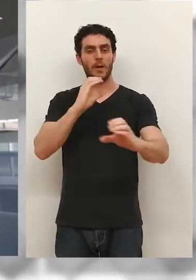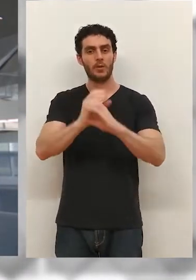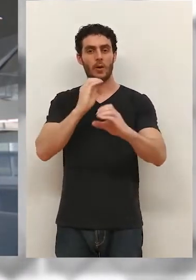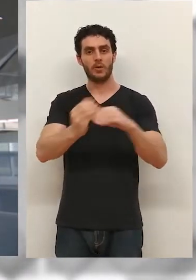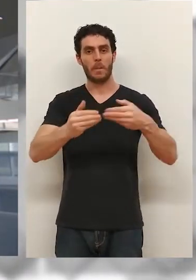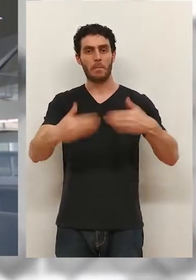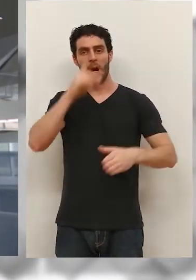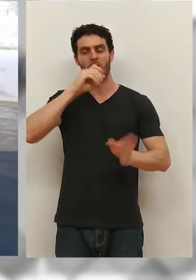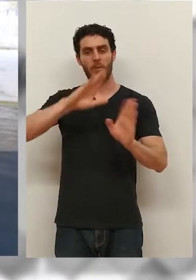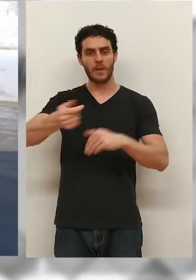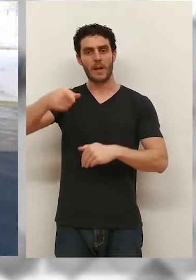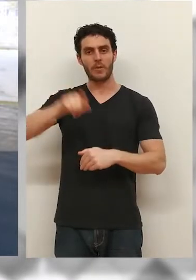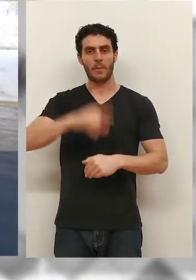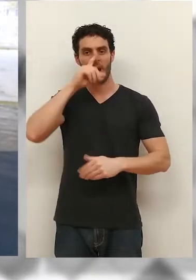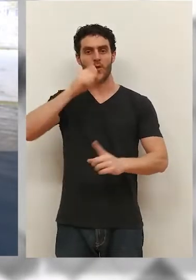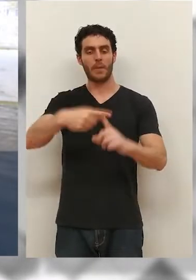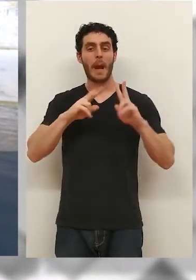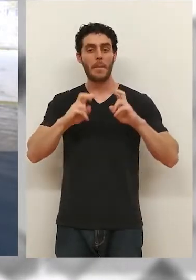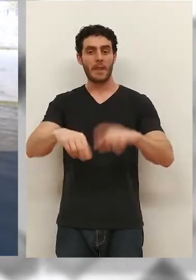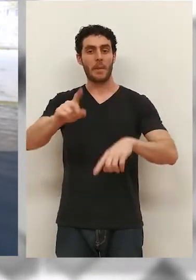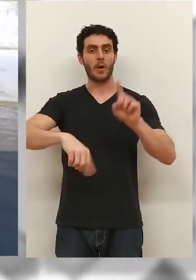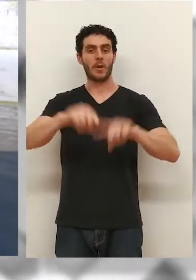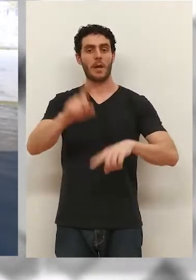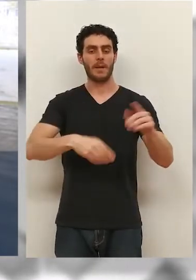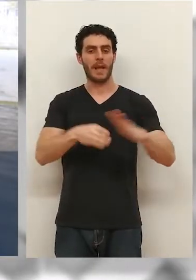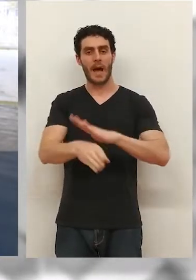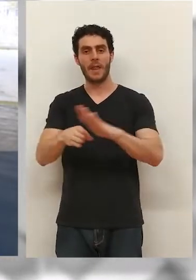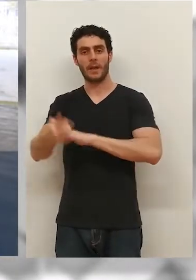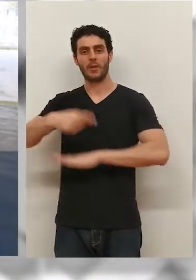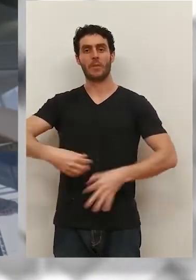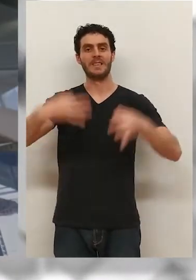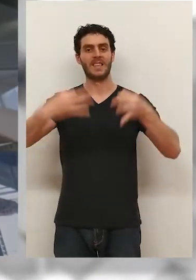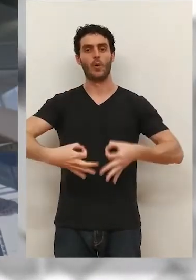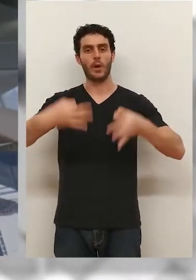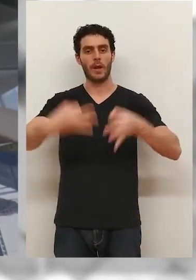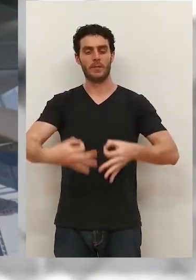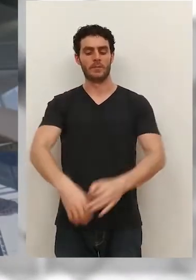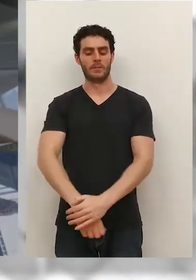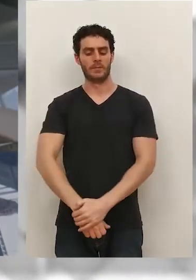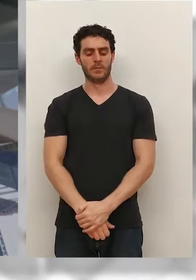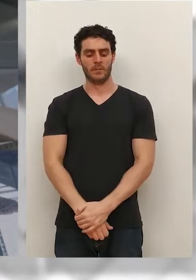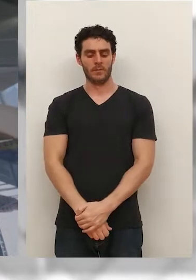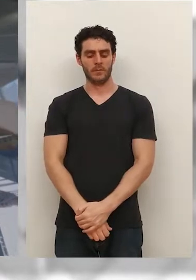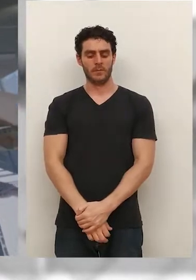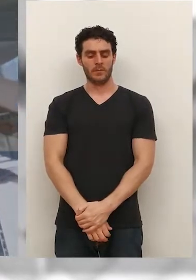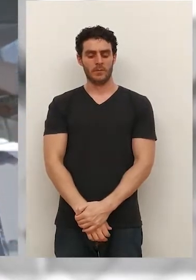abrirá a finales de año o principios del que viene, dependiendo de los accesos y la seguridad.